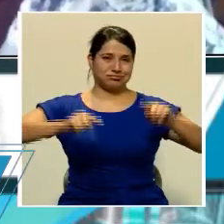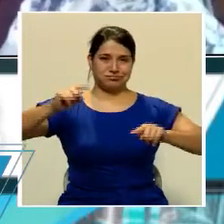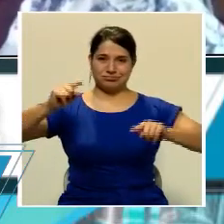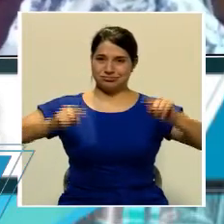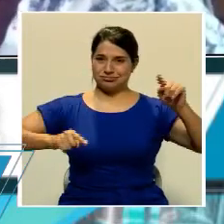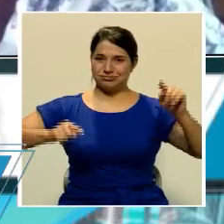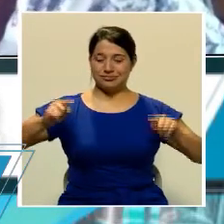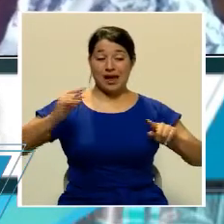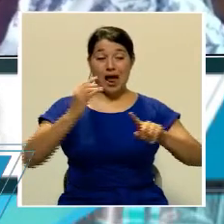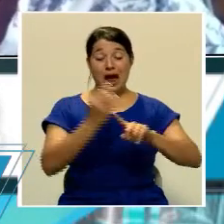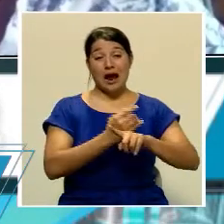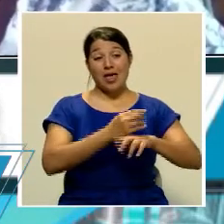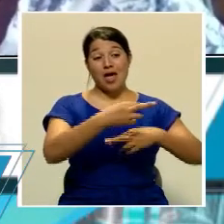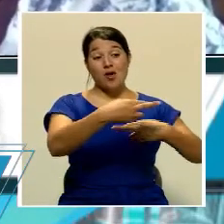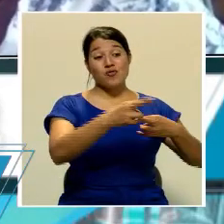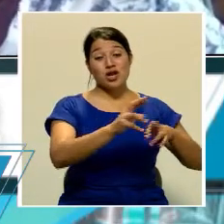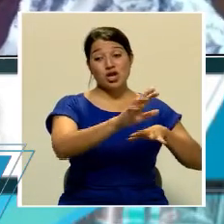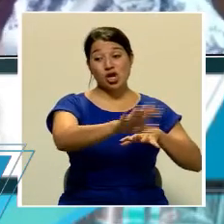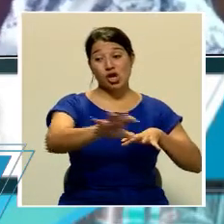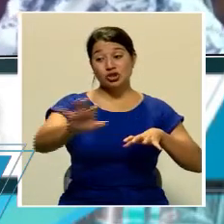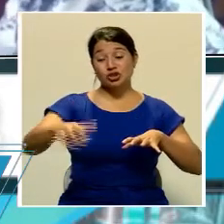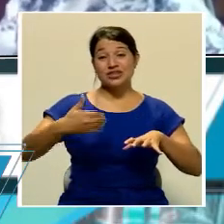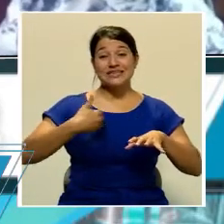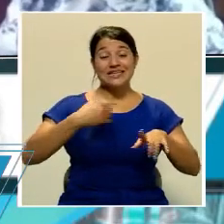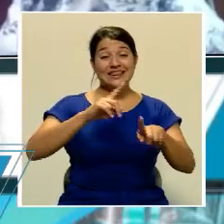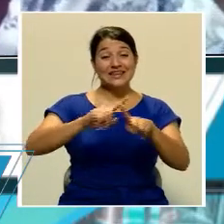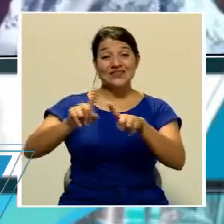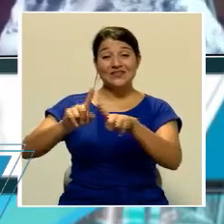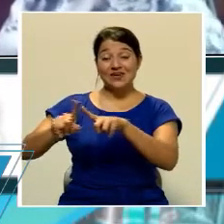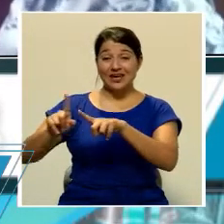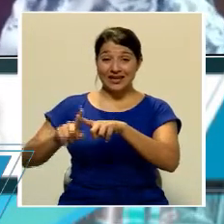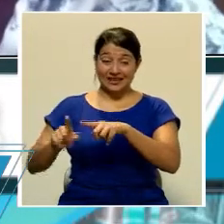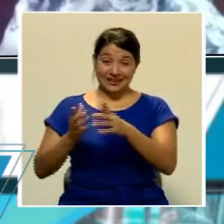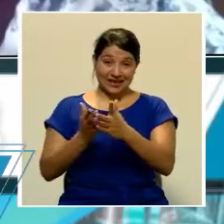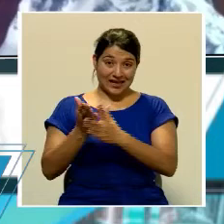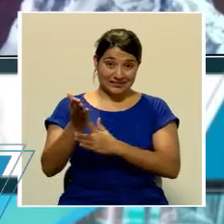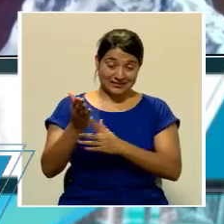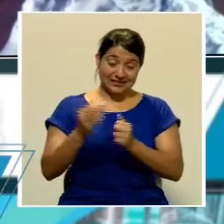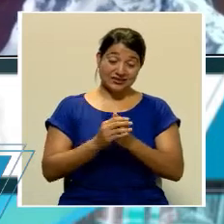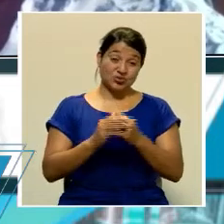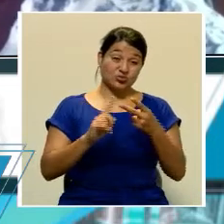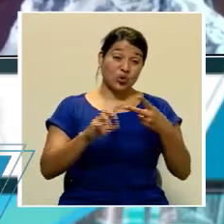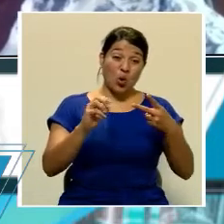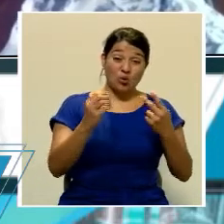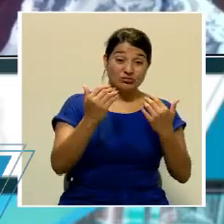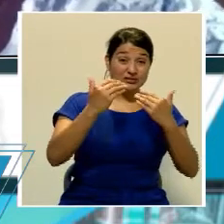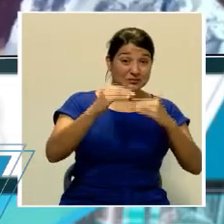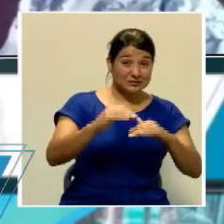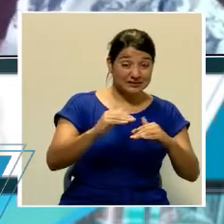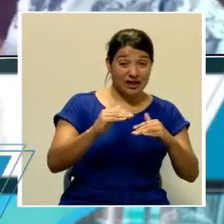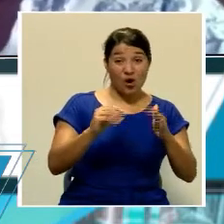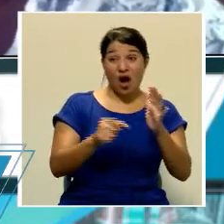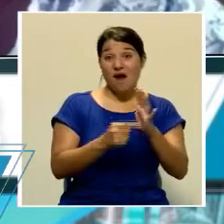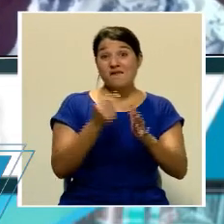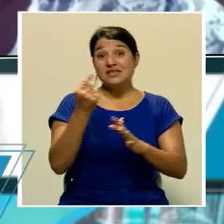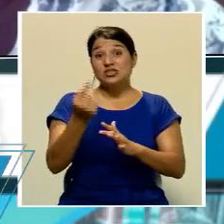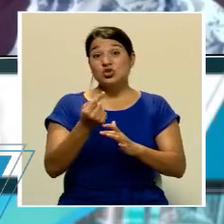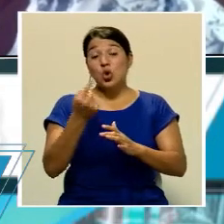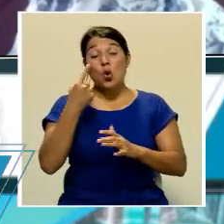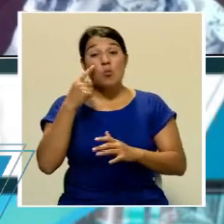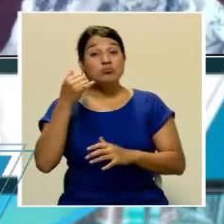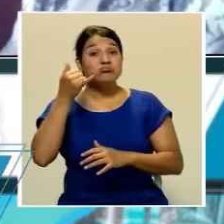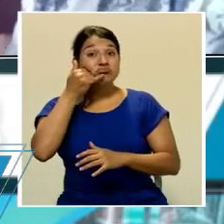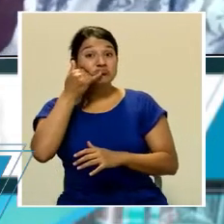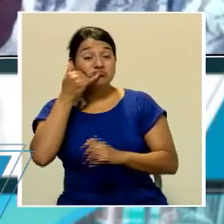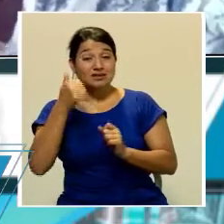posibilidades diferentes y más limitadas si es solo por celular, y también el tema del nivel de ingreso de los